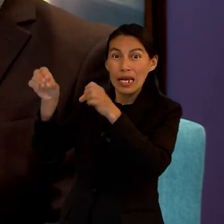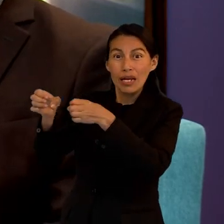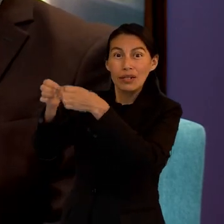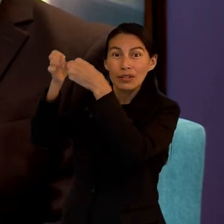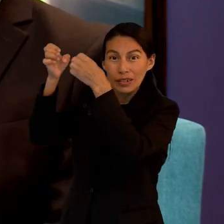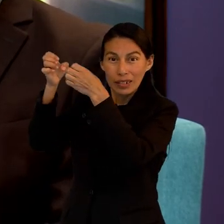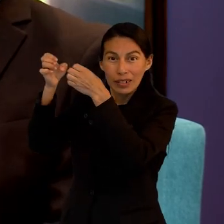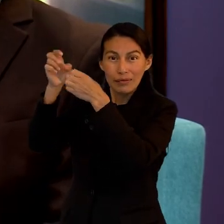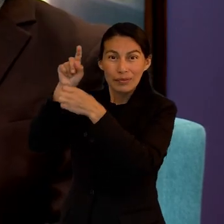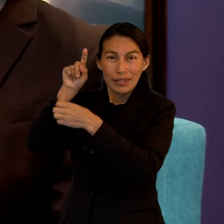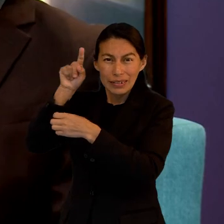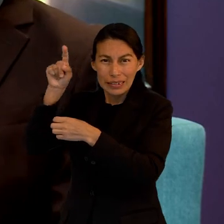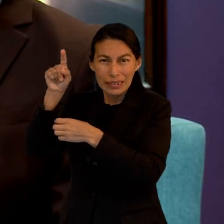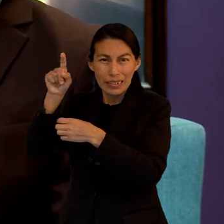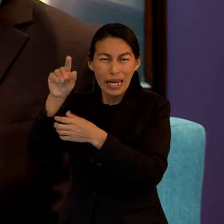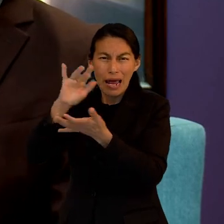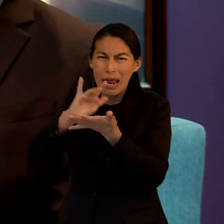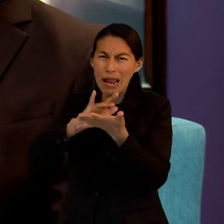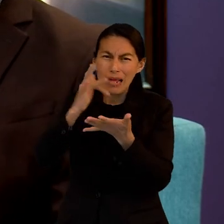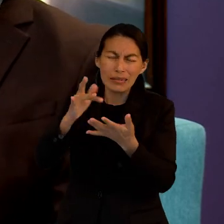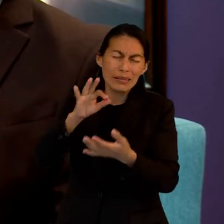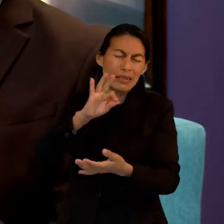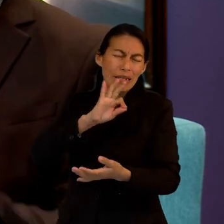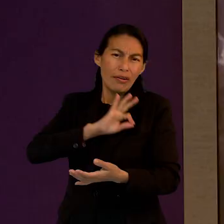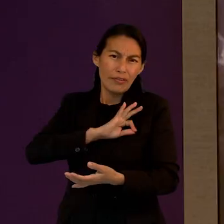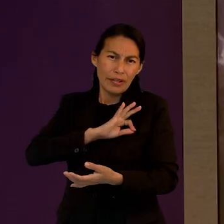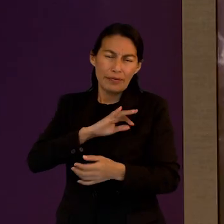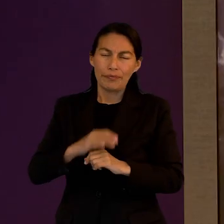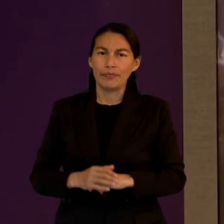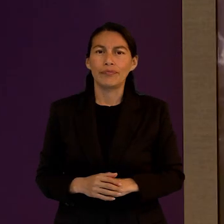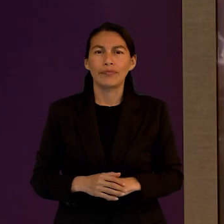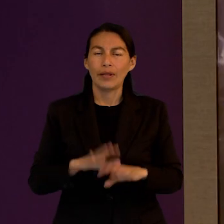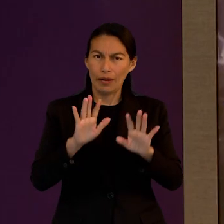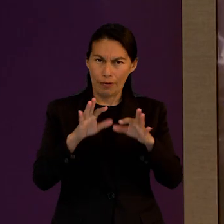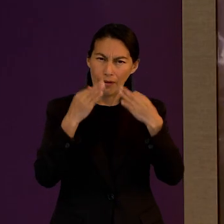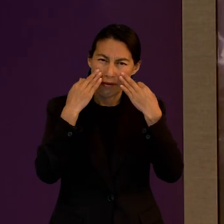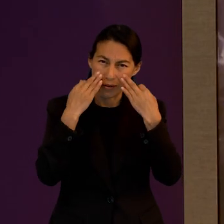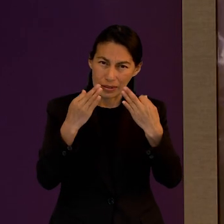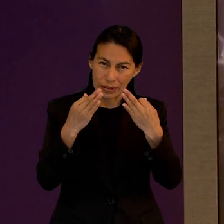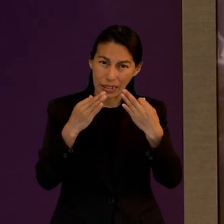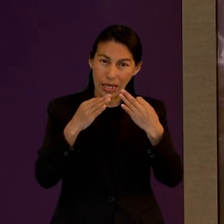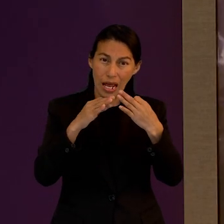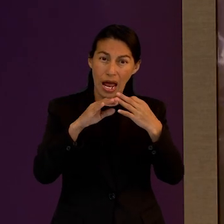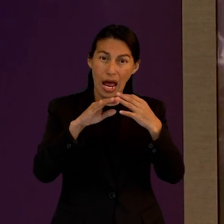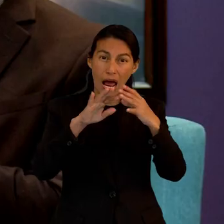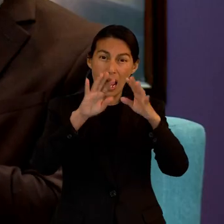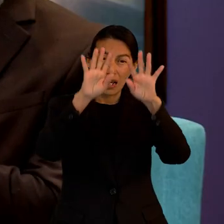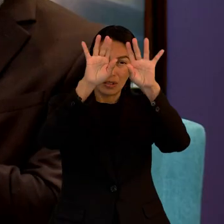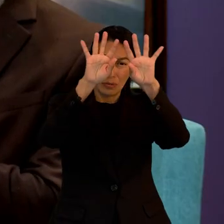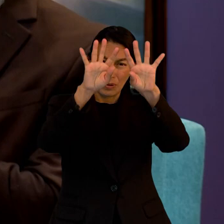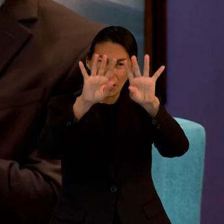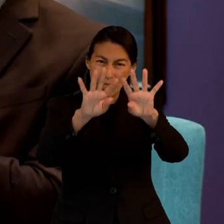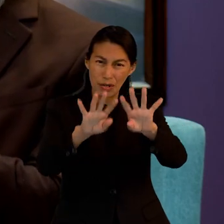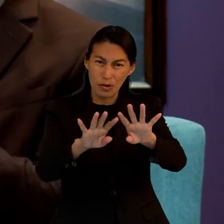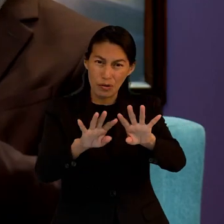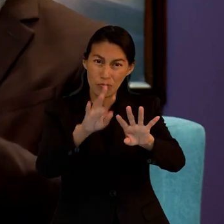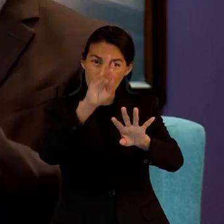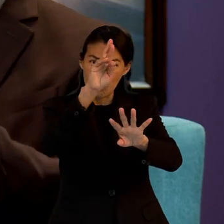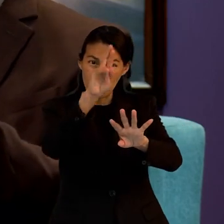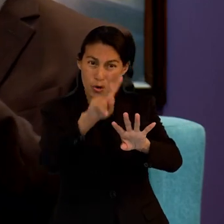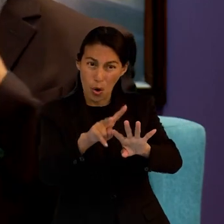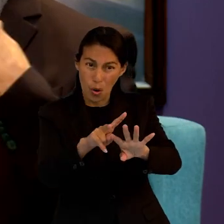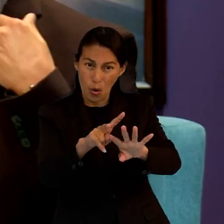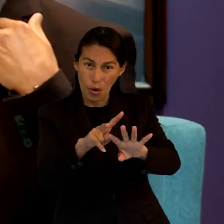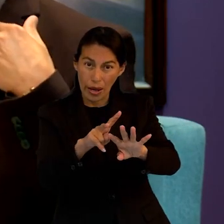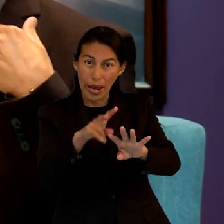la fe en jesús eso que a cambio será que el velo sea ese partido se rasgó verdad se abrió un espacio